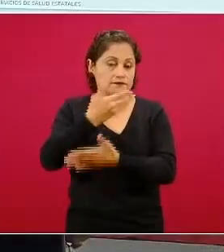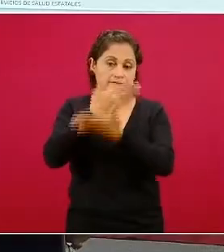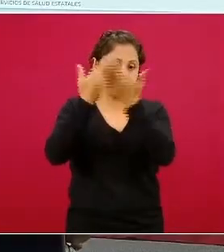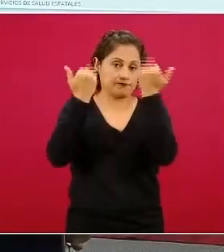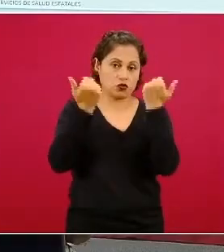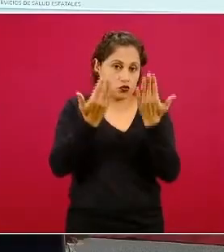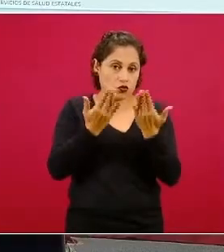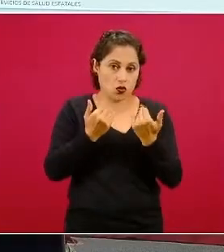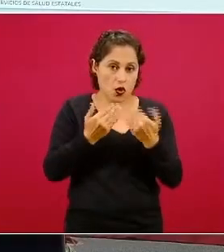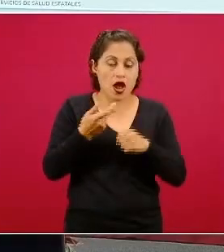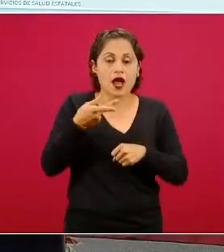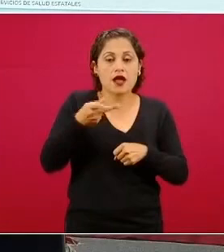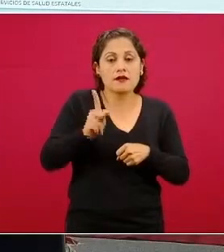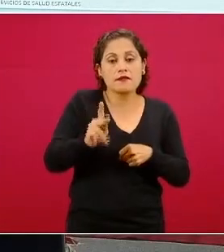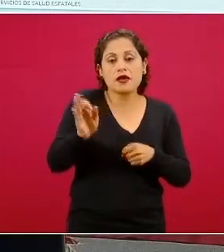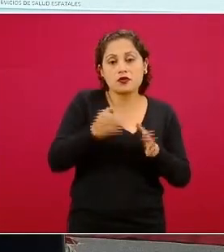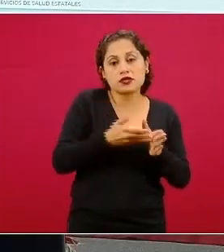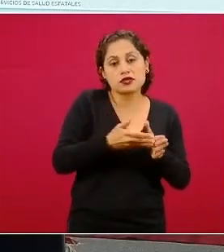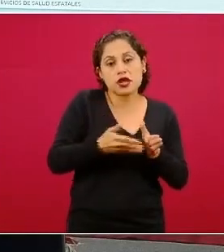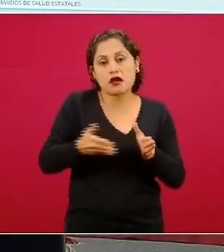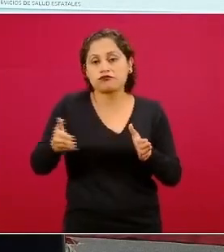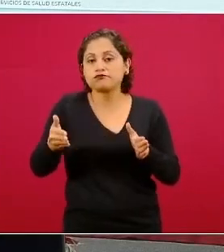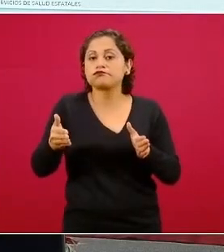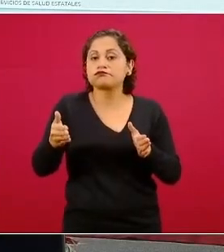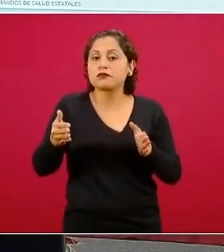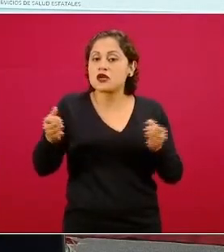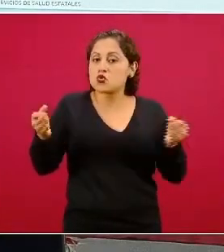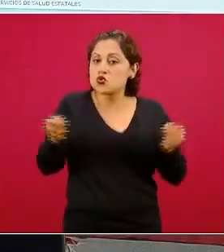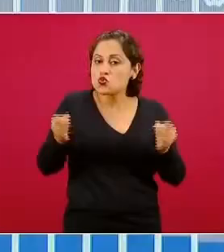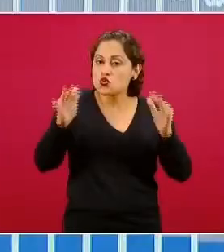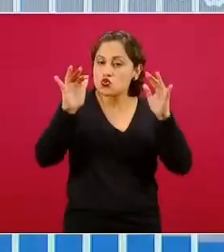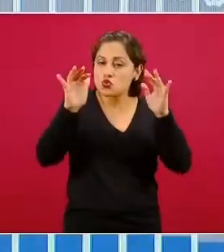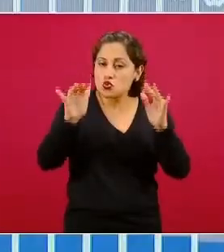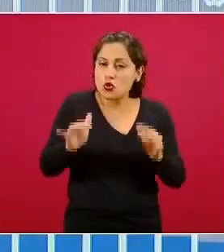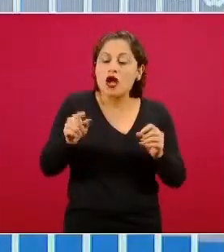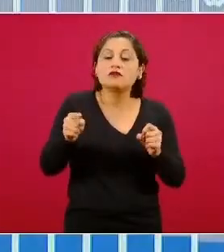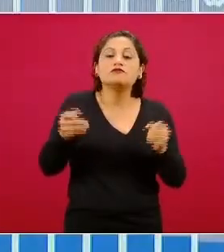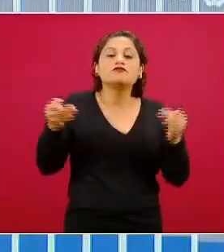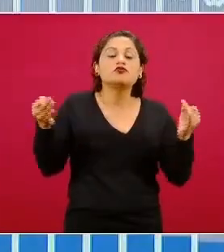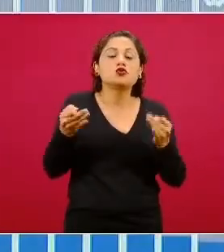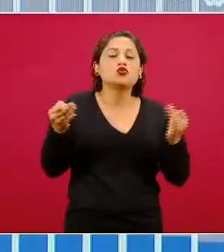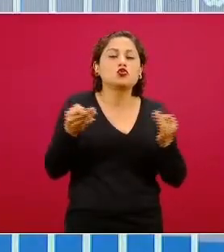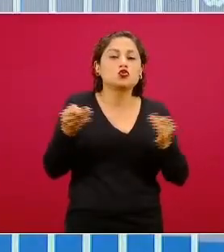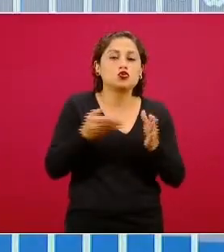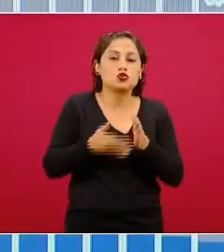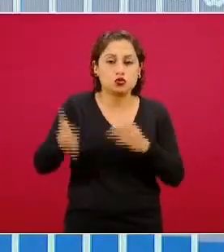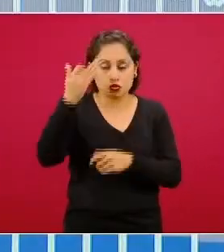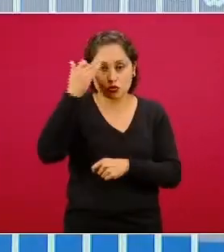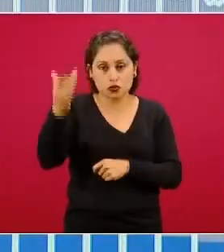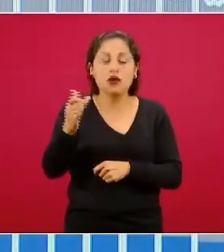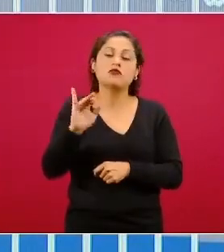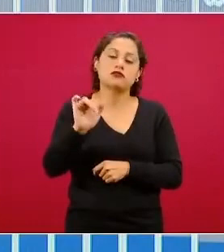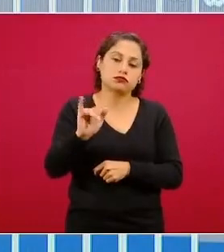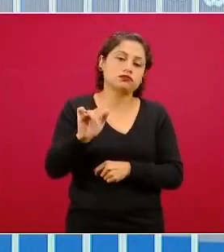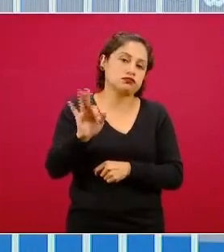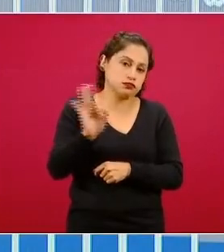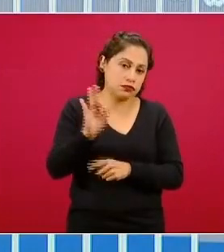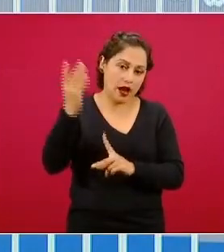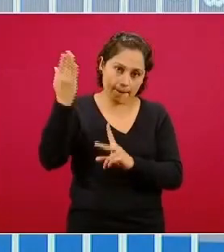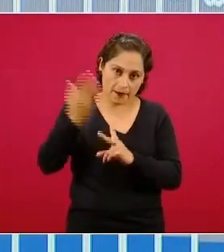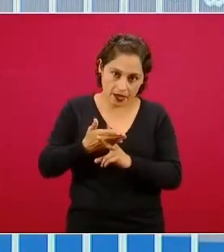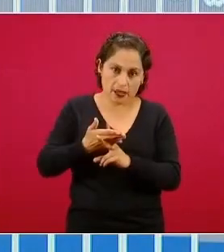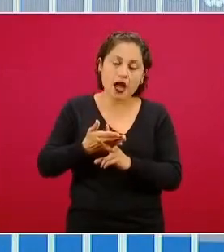duda a mitad del invierno ocurrirá. Cuando esto ocurra, es posible, y esta es la advertencia que volvemos a hacer y la hemos hecho por muchas semanas